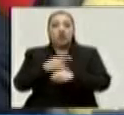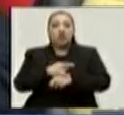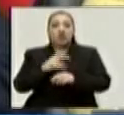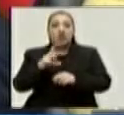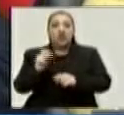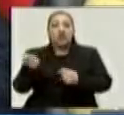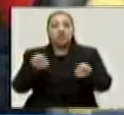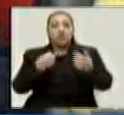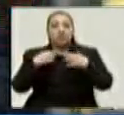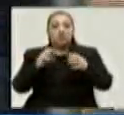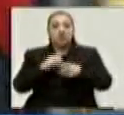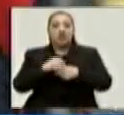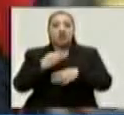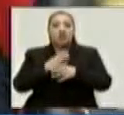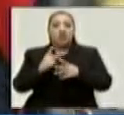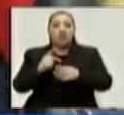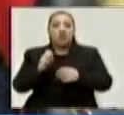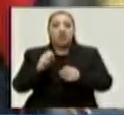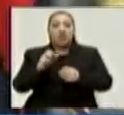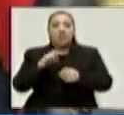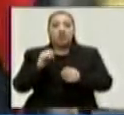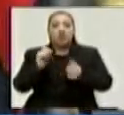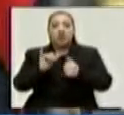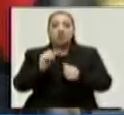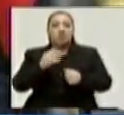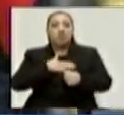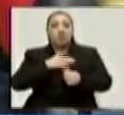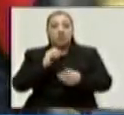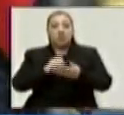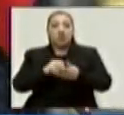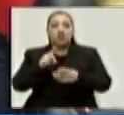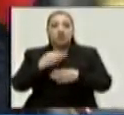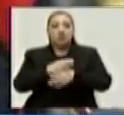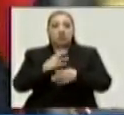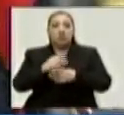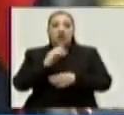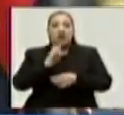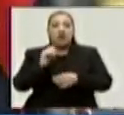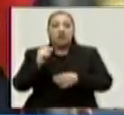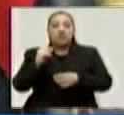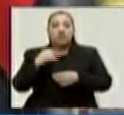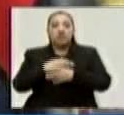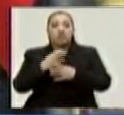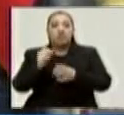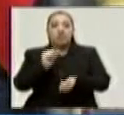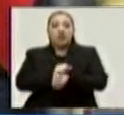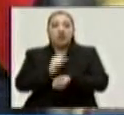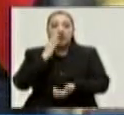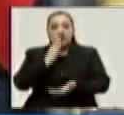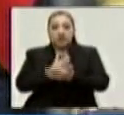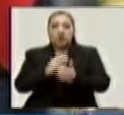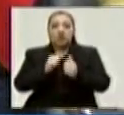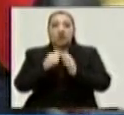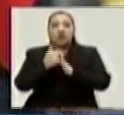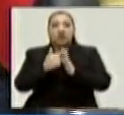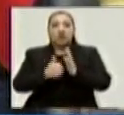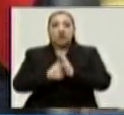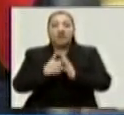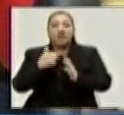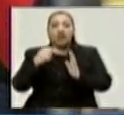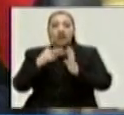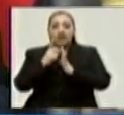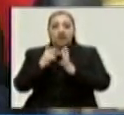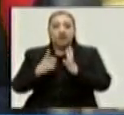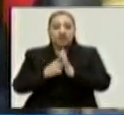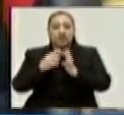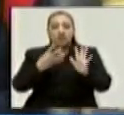la administración pública en la modalidad de peculado impropio en su forma agravada, ilícito penal previsto y sancionado en los artículos 387